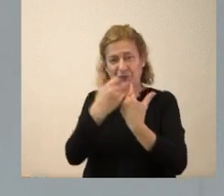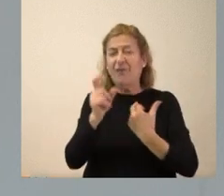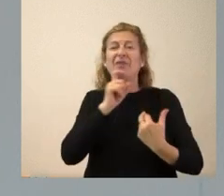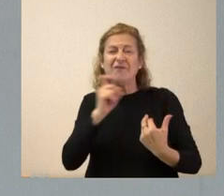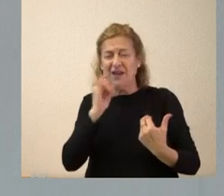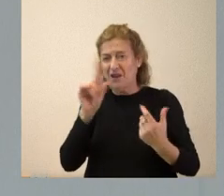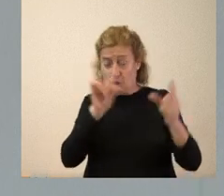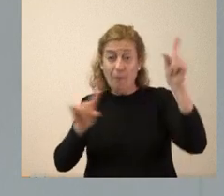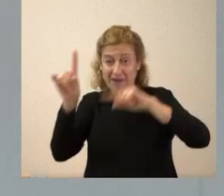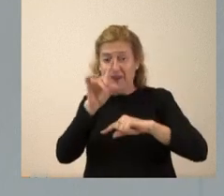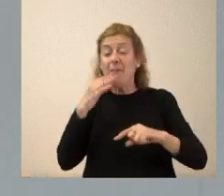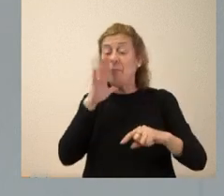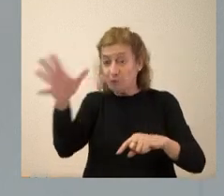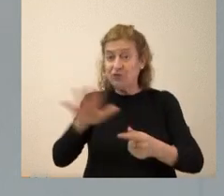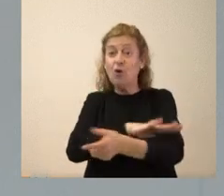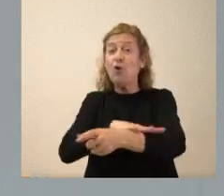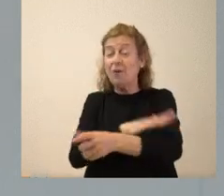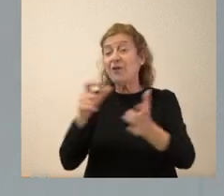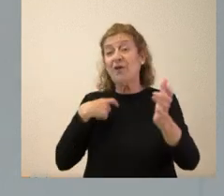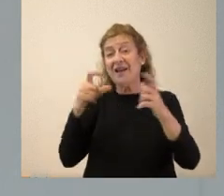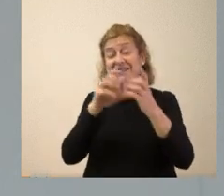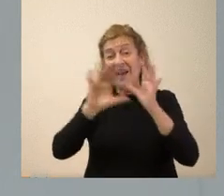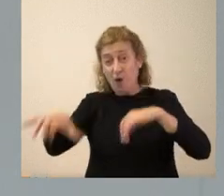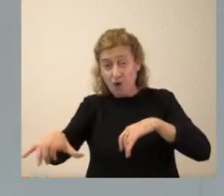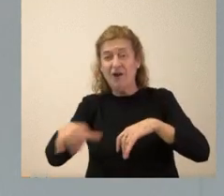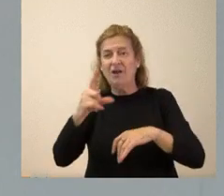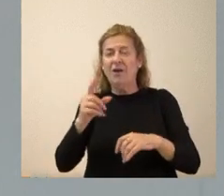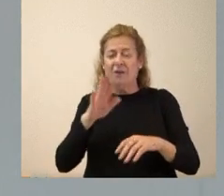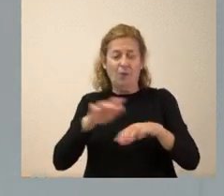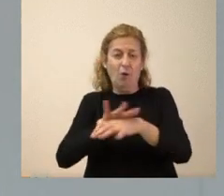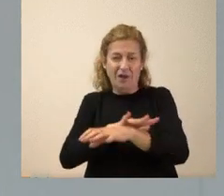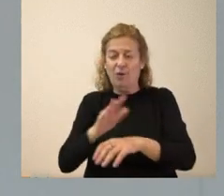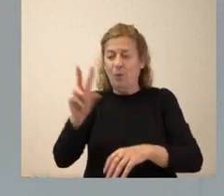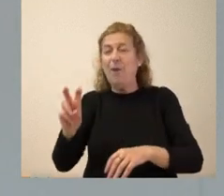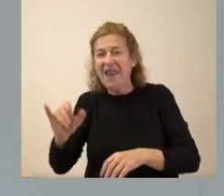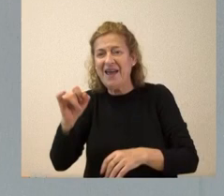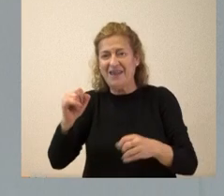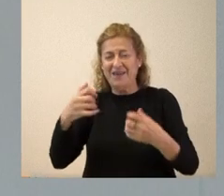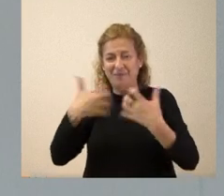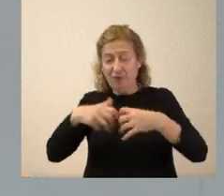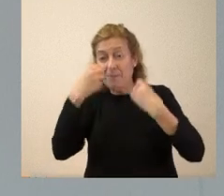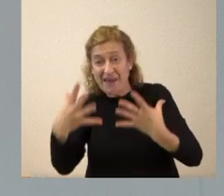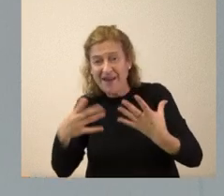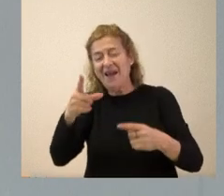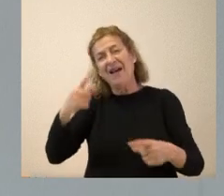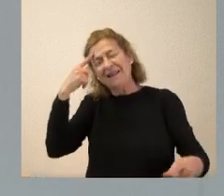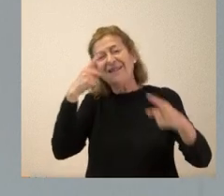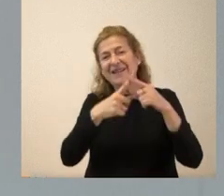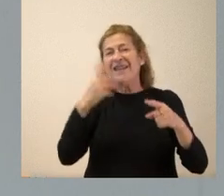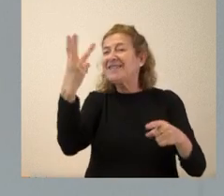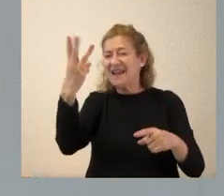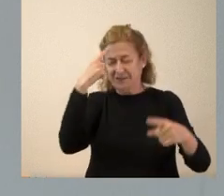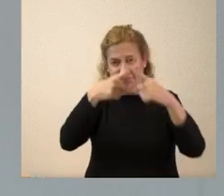eso el gobierno de Castilla y león que quiere ser un gobierno útil y lo es y un gobierno eficaz pues es un gobierno que ha actuado con tres objetivos